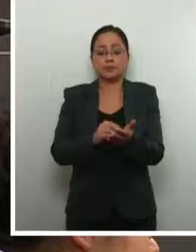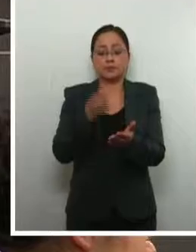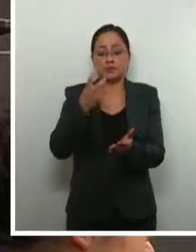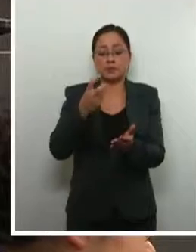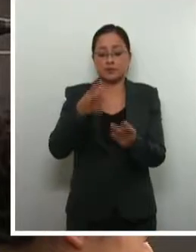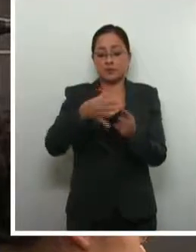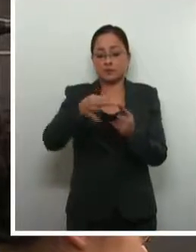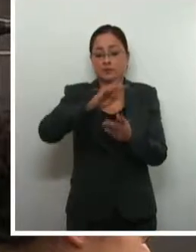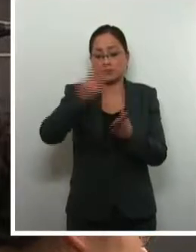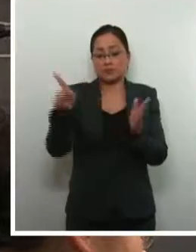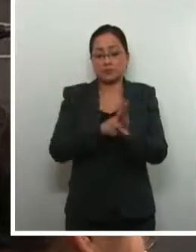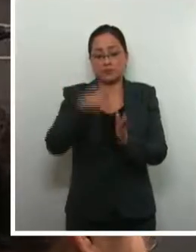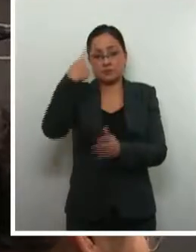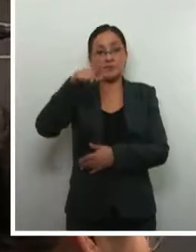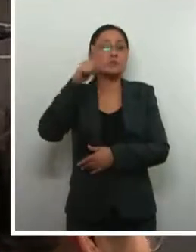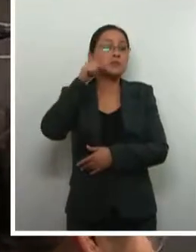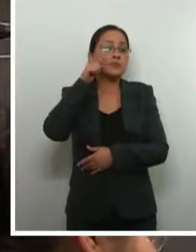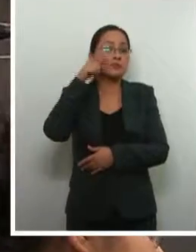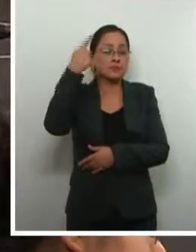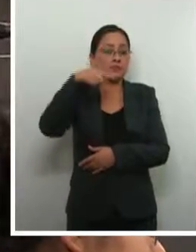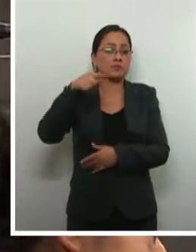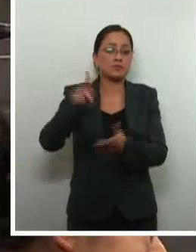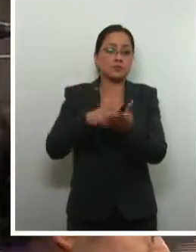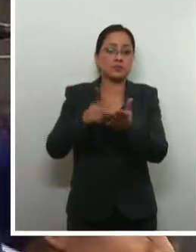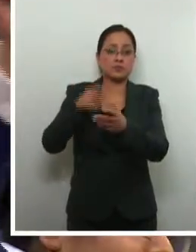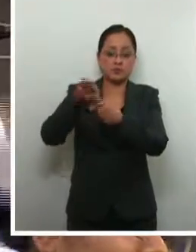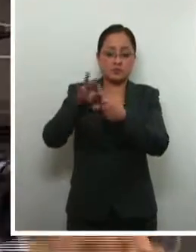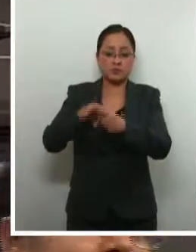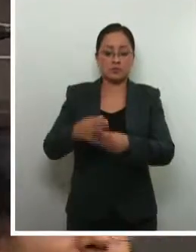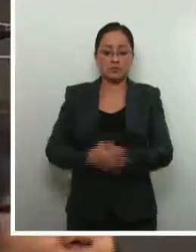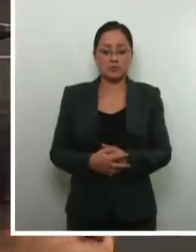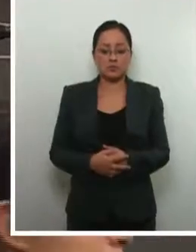esta reserva para el día de mañana para volverlo a tener.